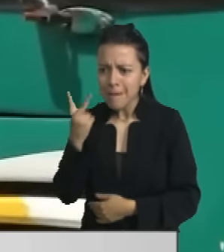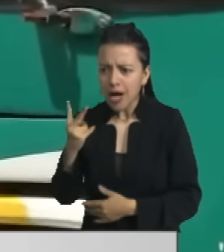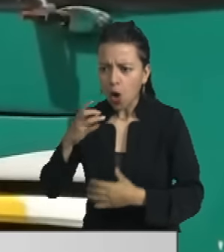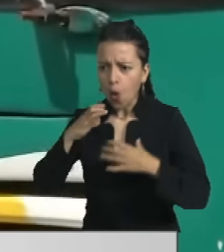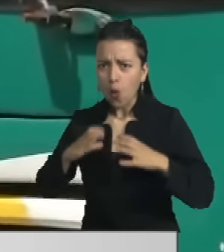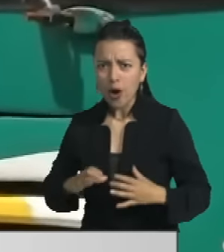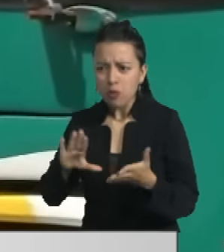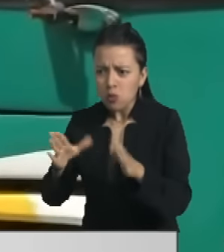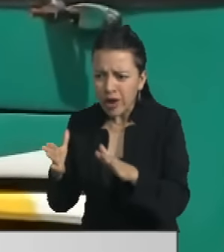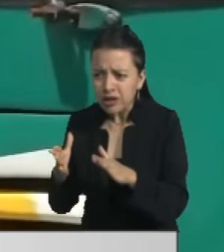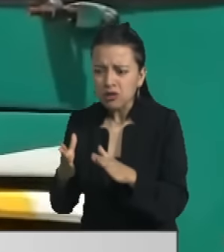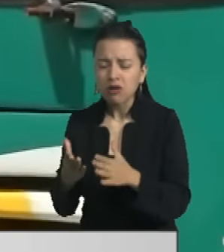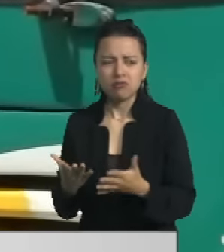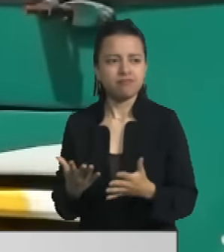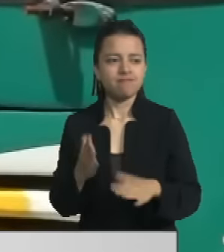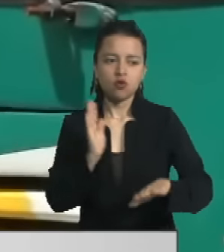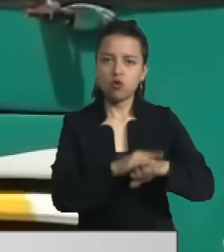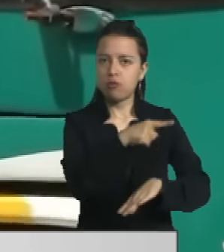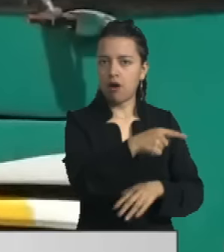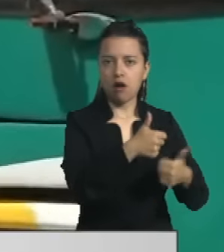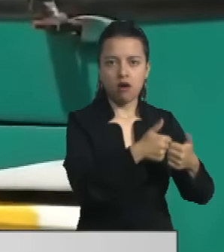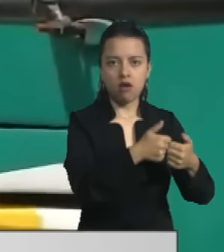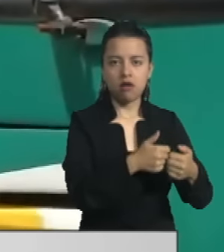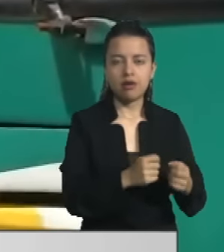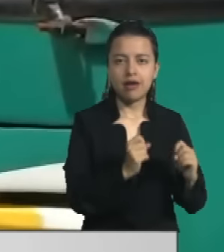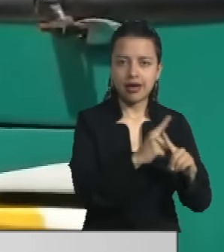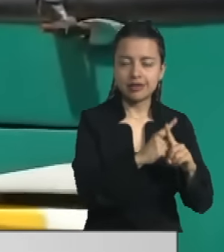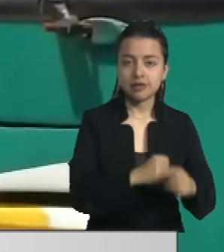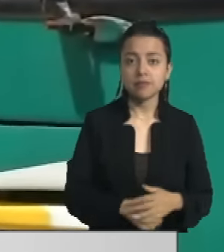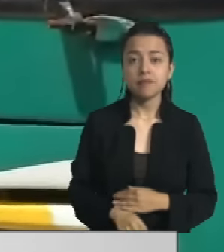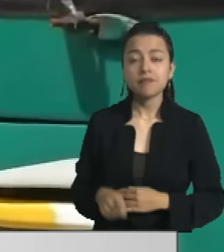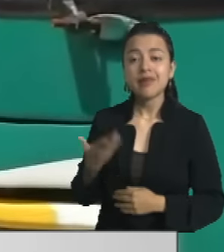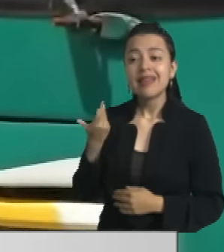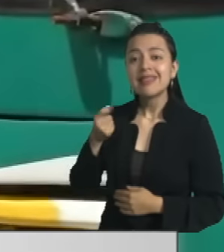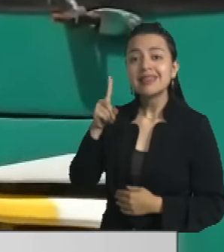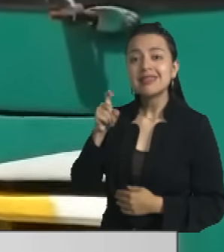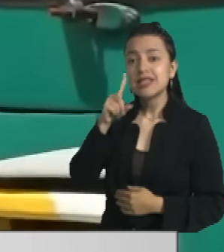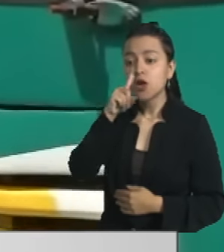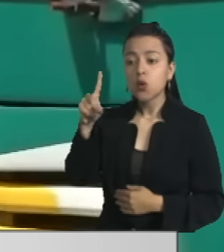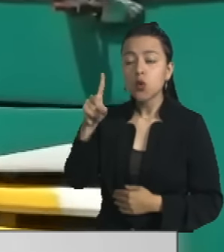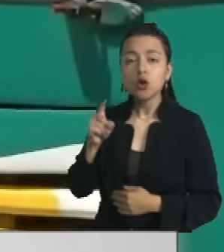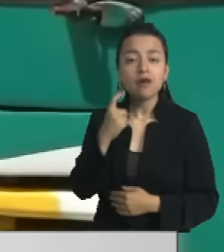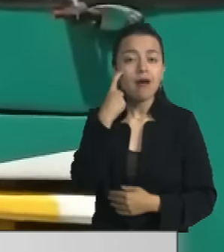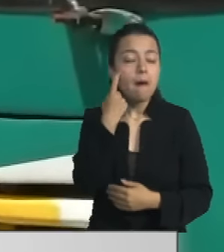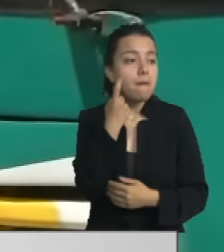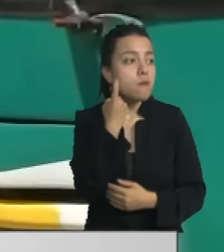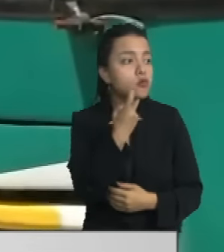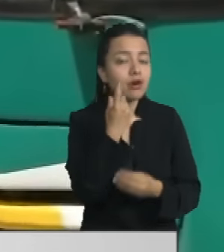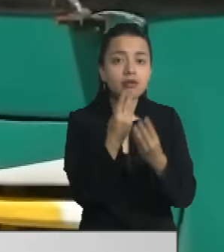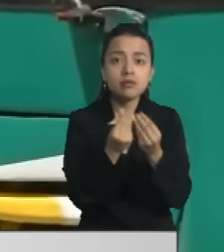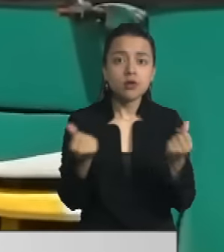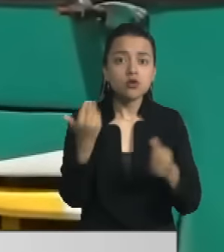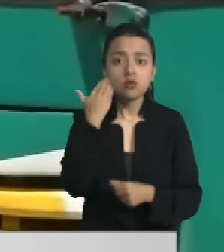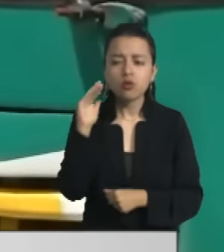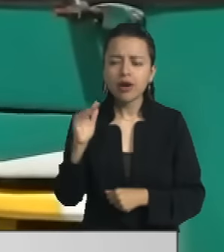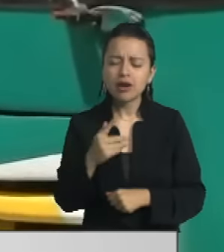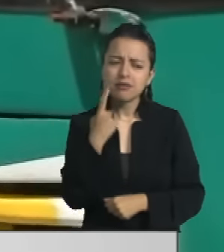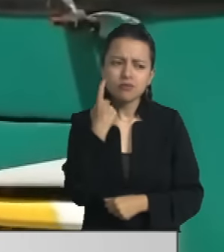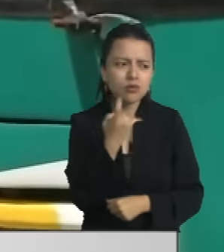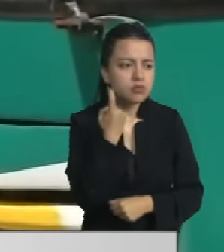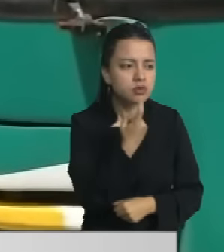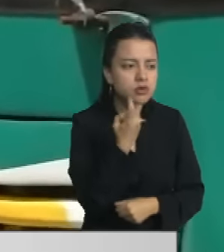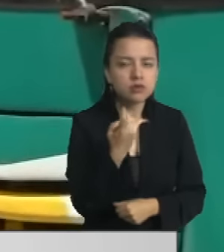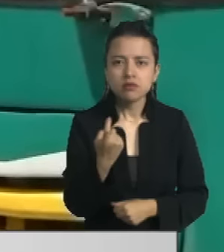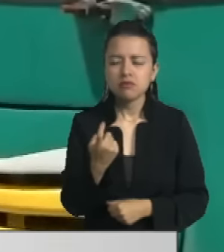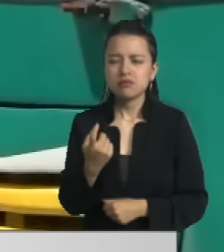Gina Paola desapareció el 16 de julio y fue encontrada muerta en las últimas horas enterrada sepultada muy cerca del lugar